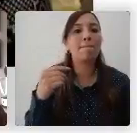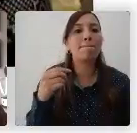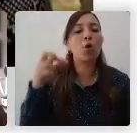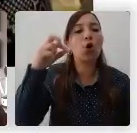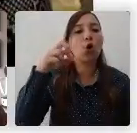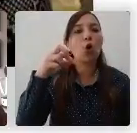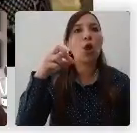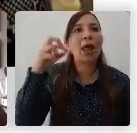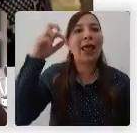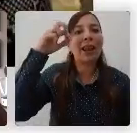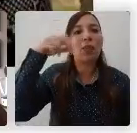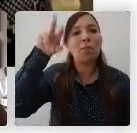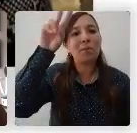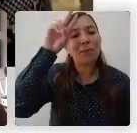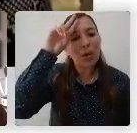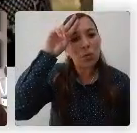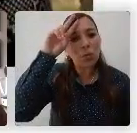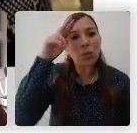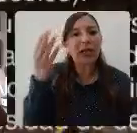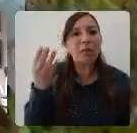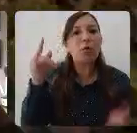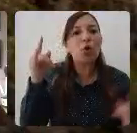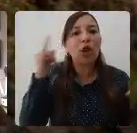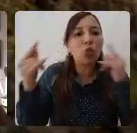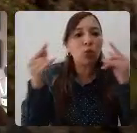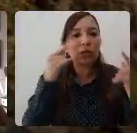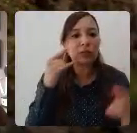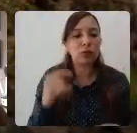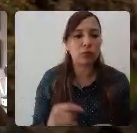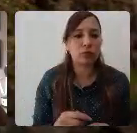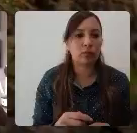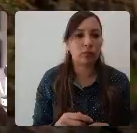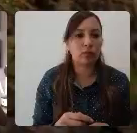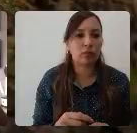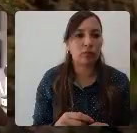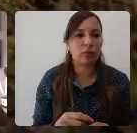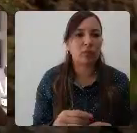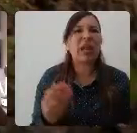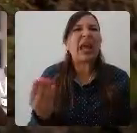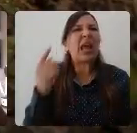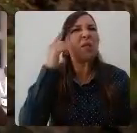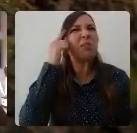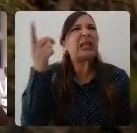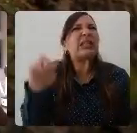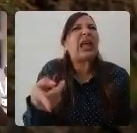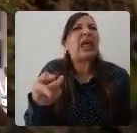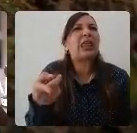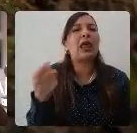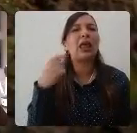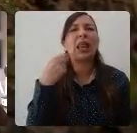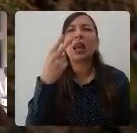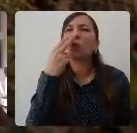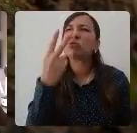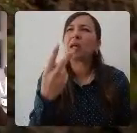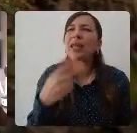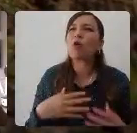auténtico si vamos a conocer ahora cómo estaría viajando qué es lo que piensa paloma que es lo que ve qué es lo que siente